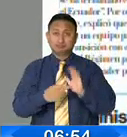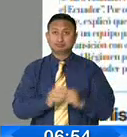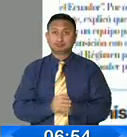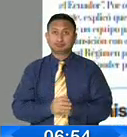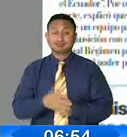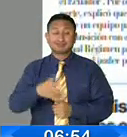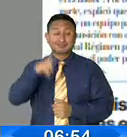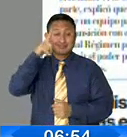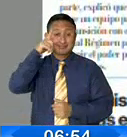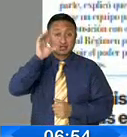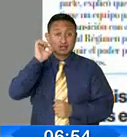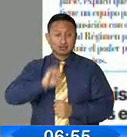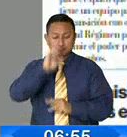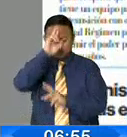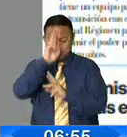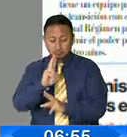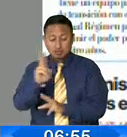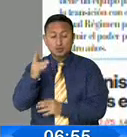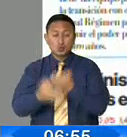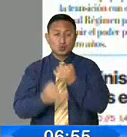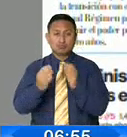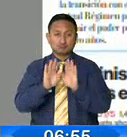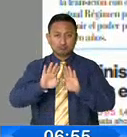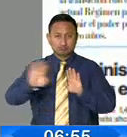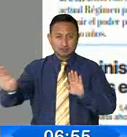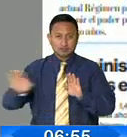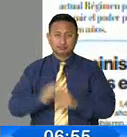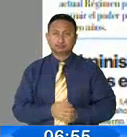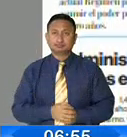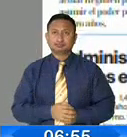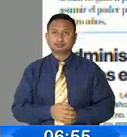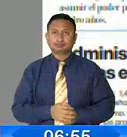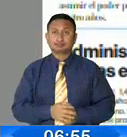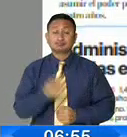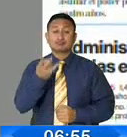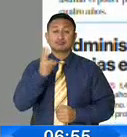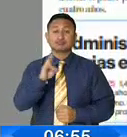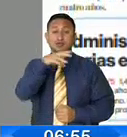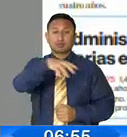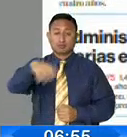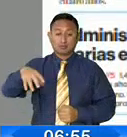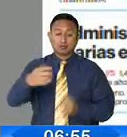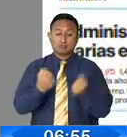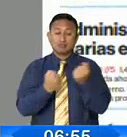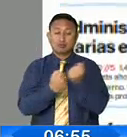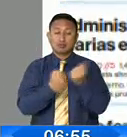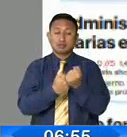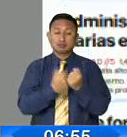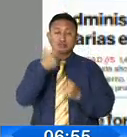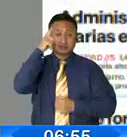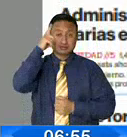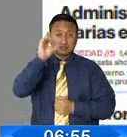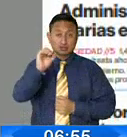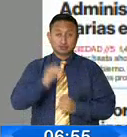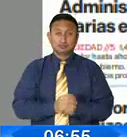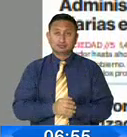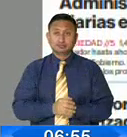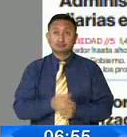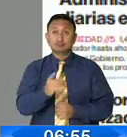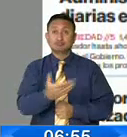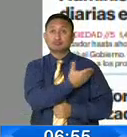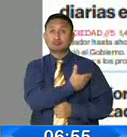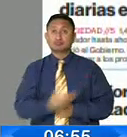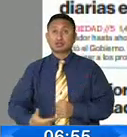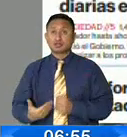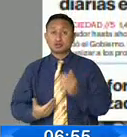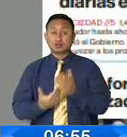ofrece respetar la independencia judicial. 17 provincias dieron el triunfo a Creo y al PSC. El presidente saluda al nuevo presidente,